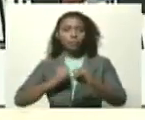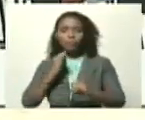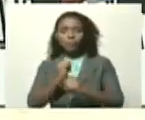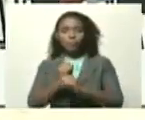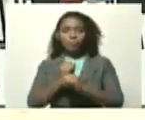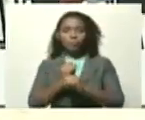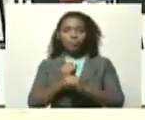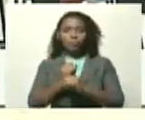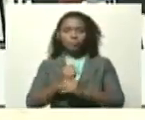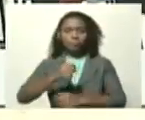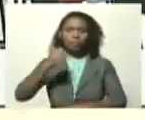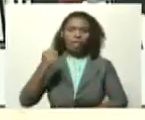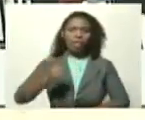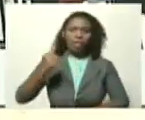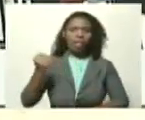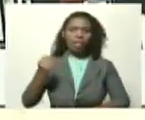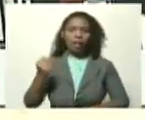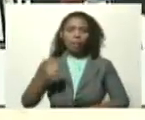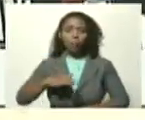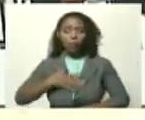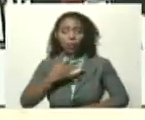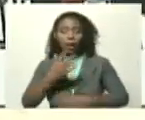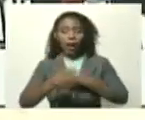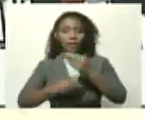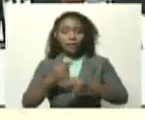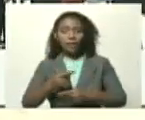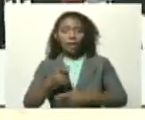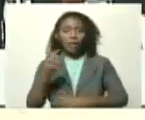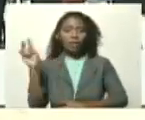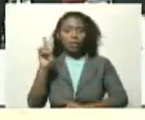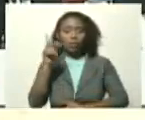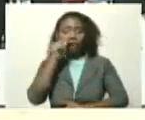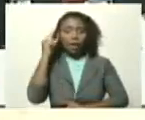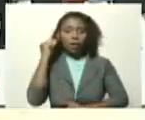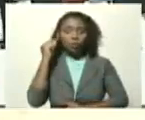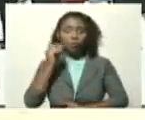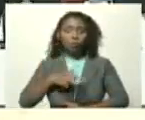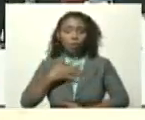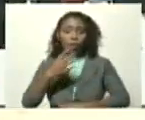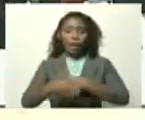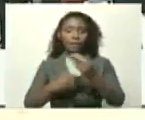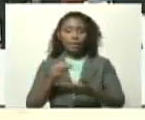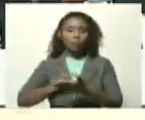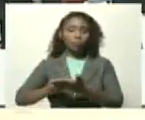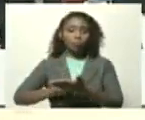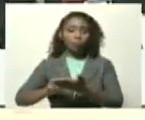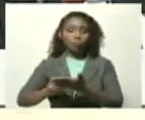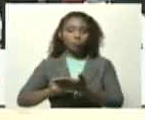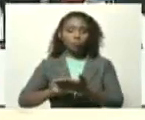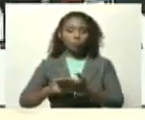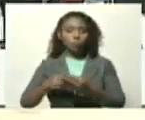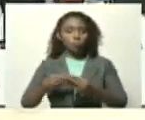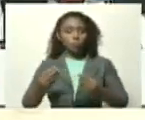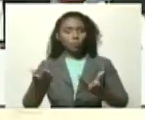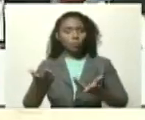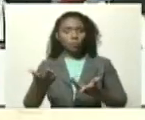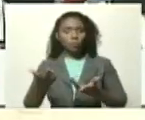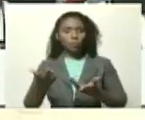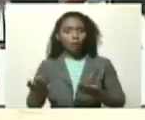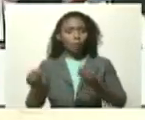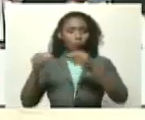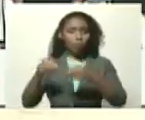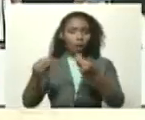que se negaba a la posibilidad de que entre venezolanos consiguiéramos los